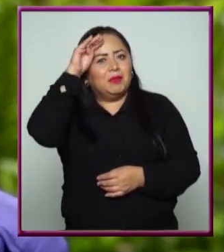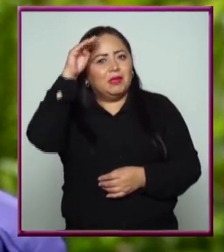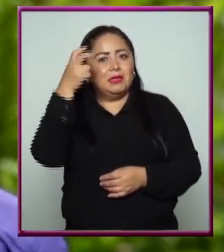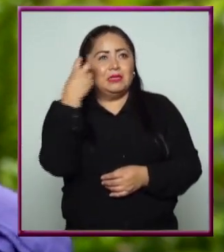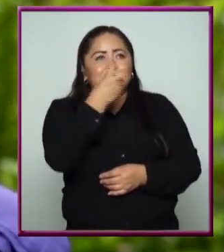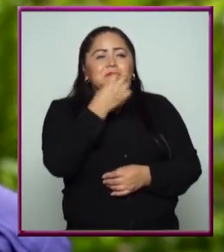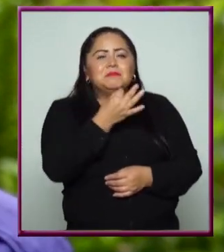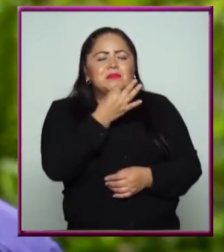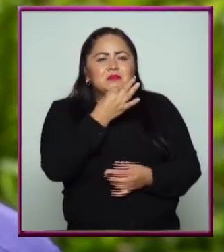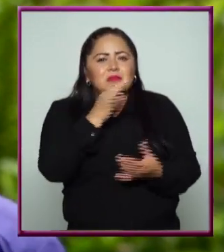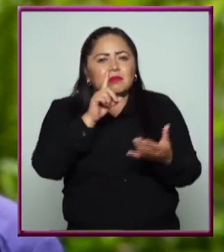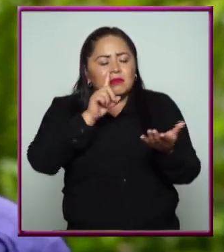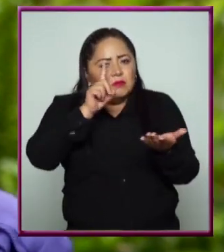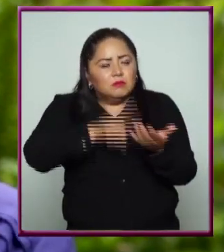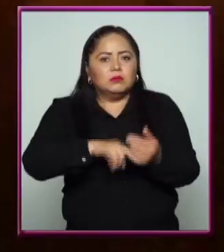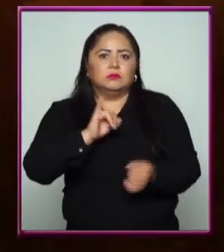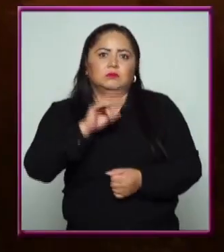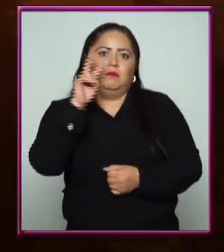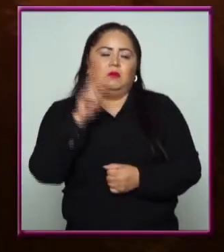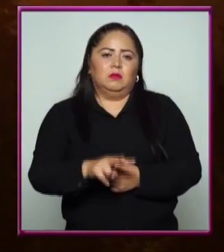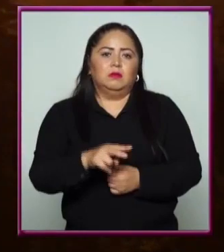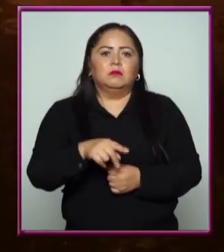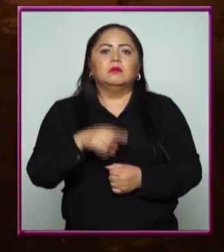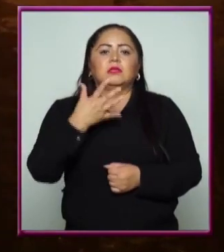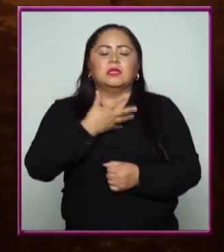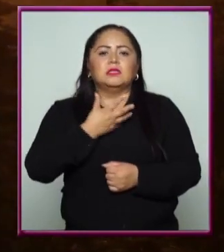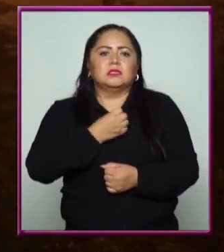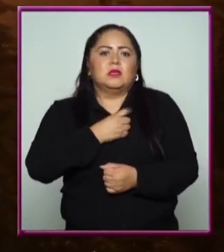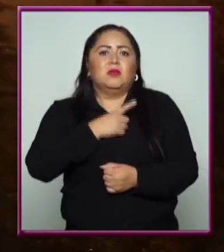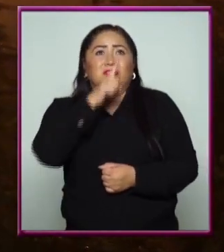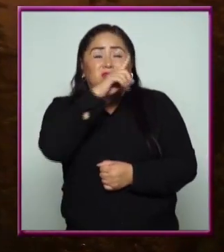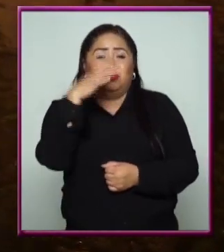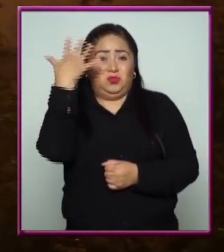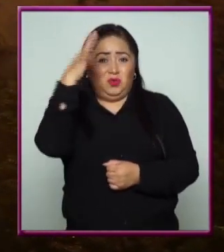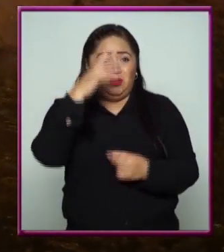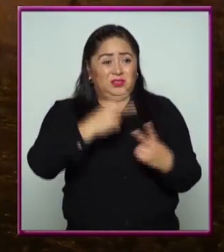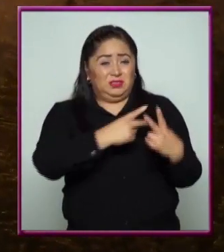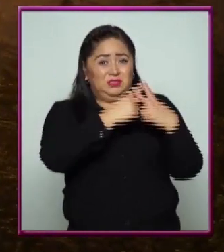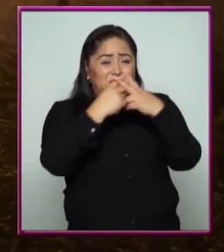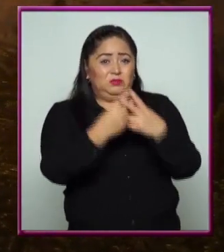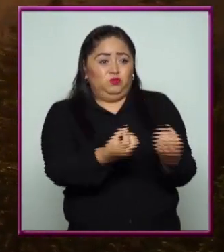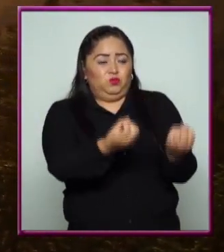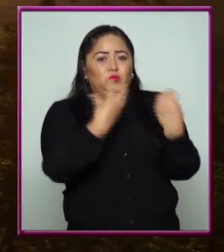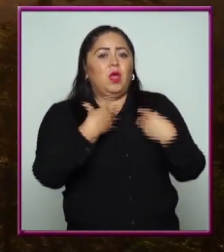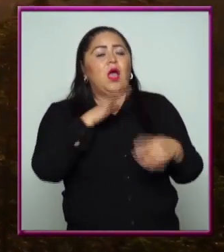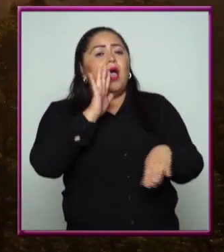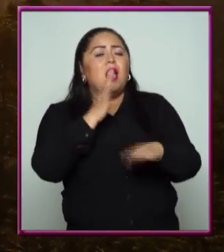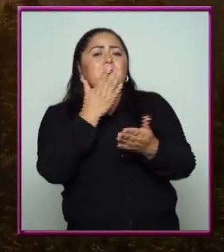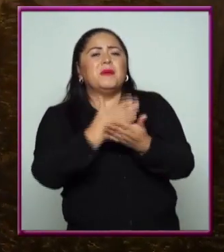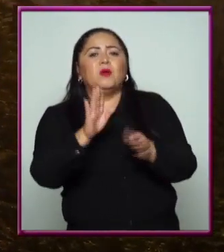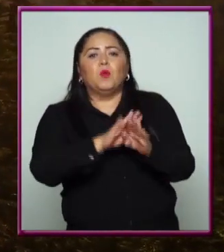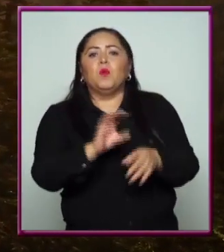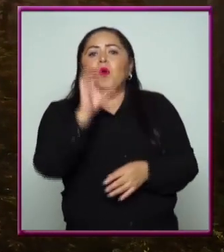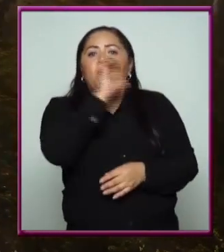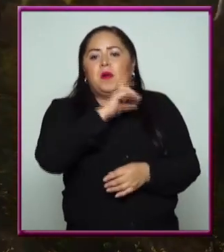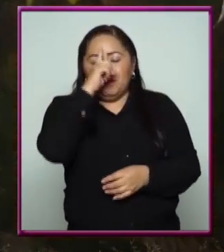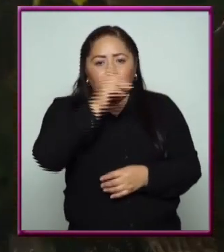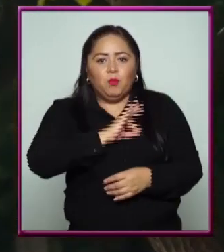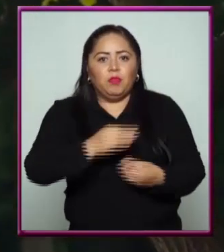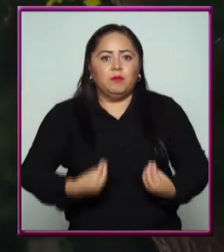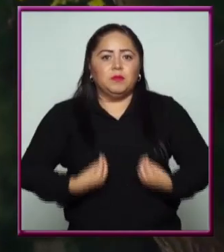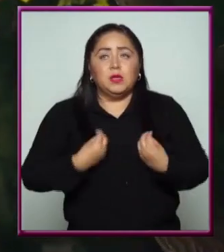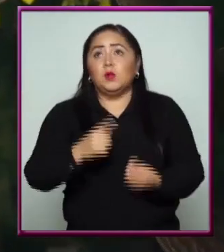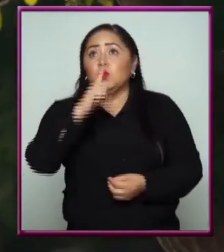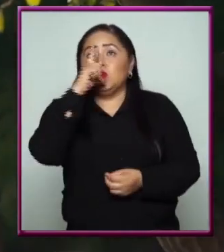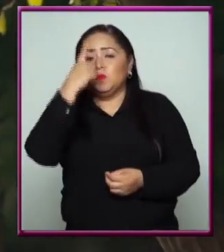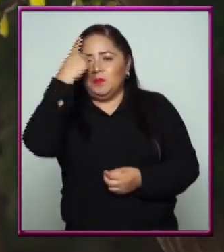esos mitos hay algo de cierto. Piénsalo. El Sol, nuestra estrella, nos da, además del calor para sobrevivir y la